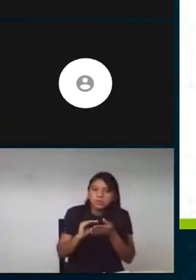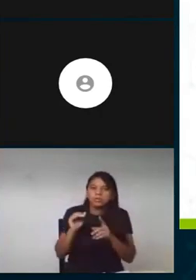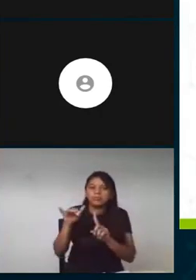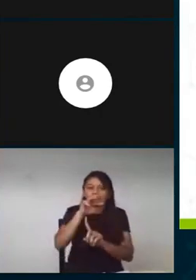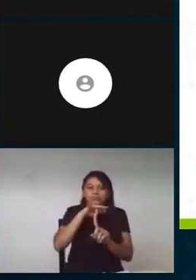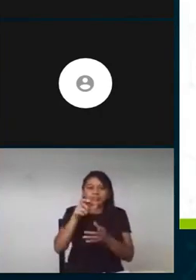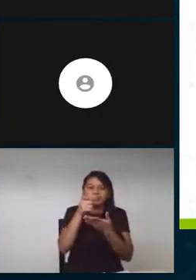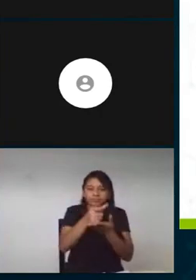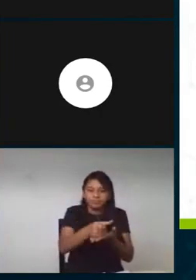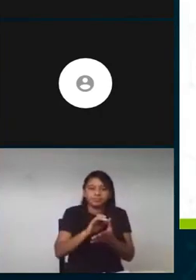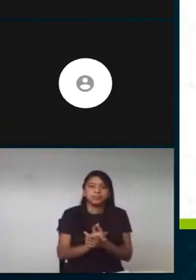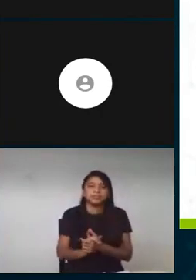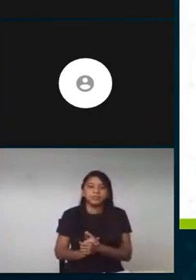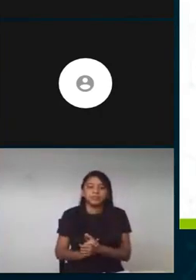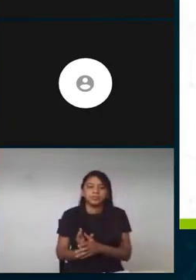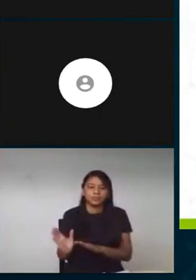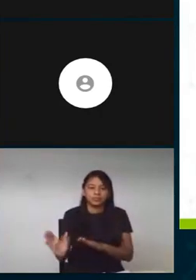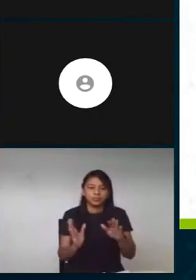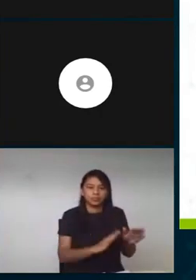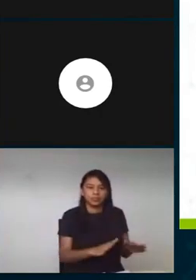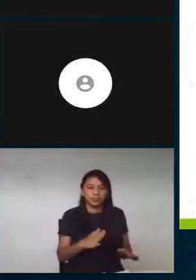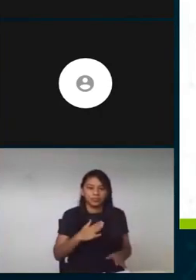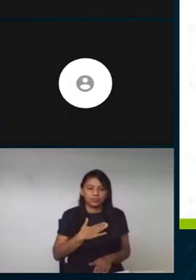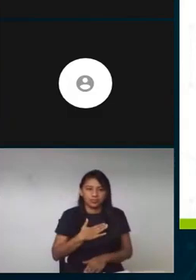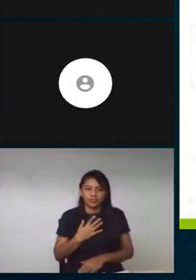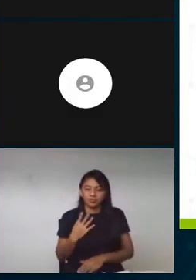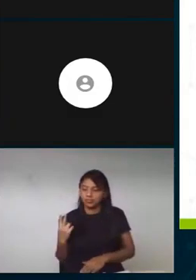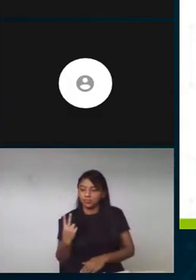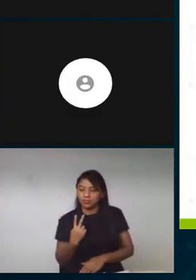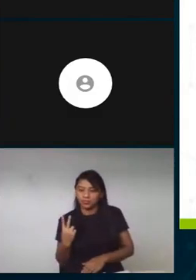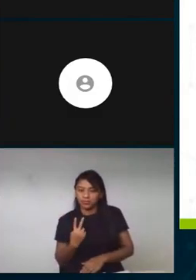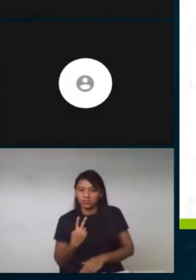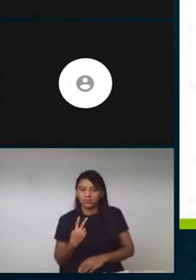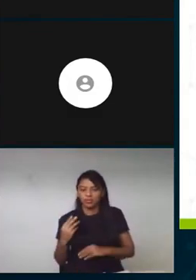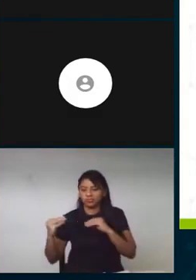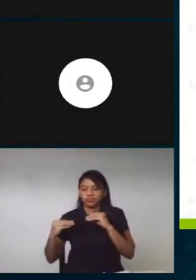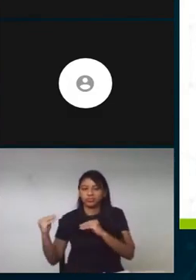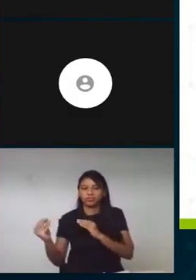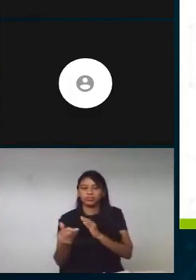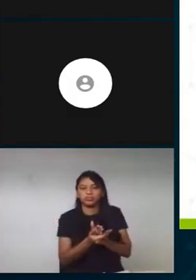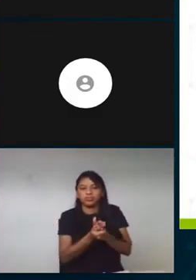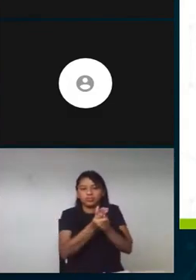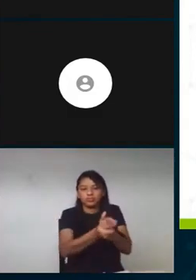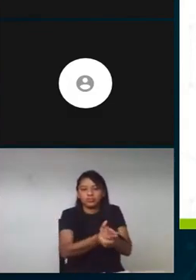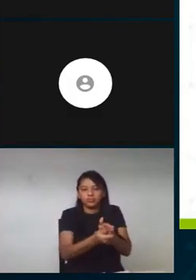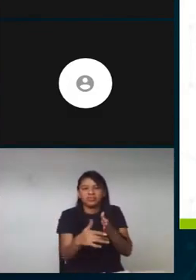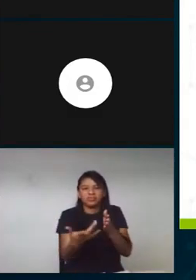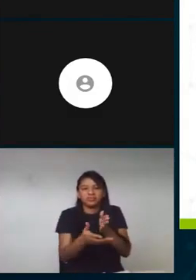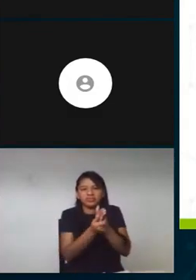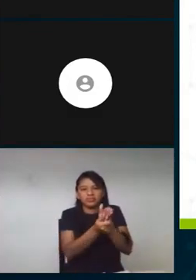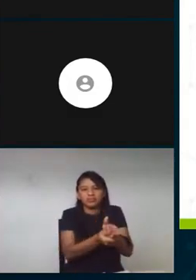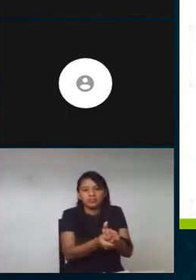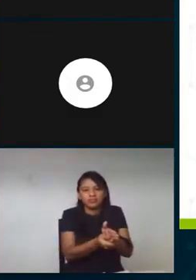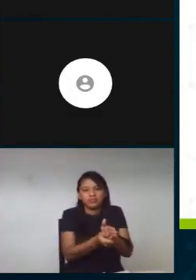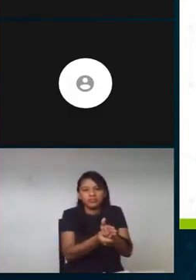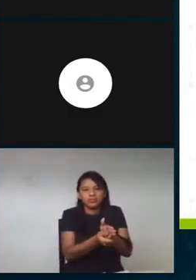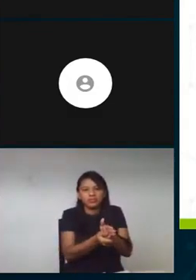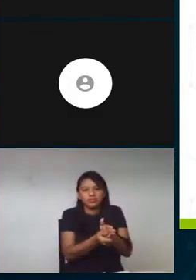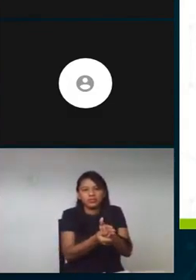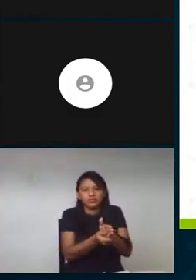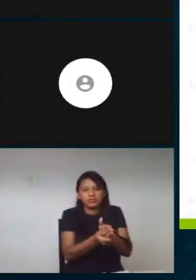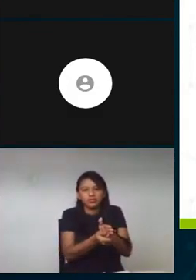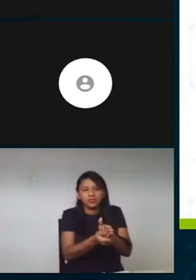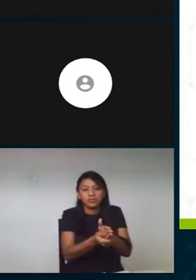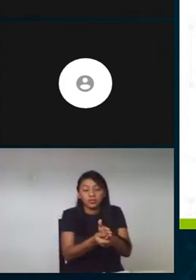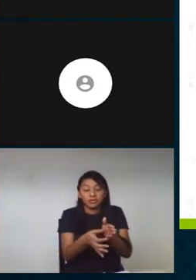abarca lo que son investigación referencial. Para esta investigación, pues realmente vimos